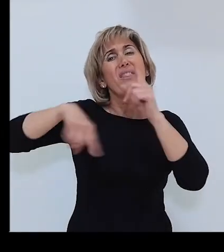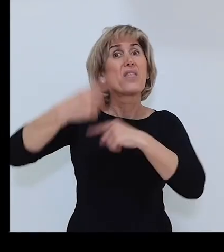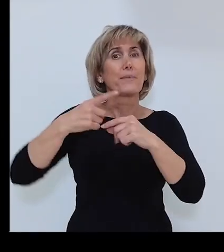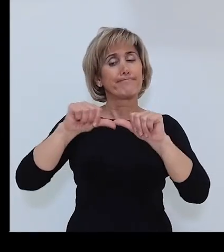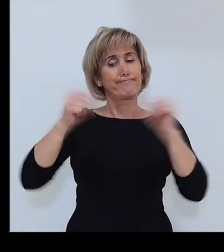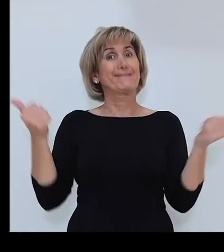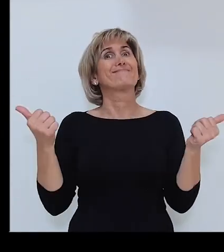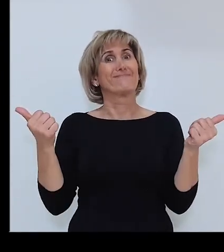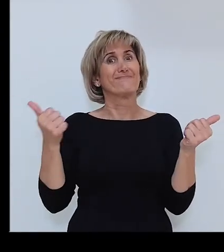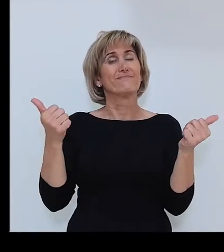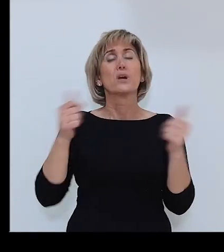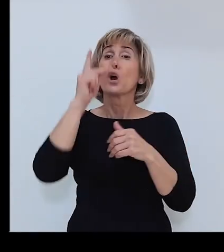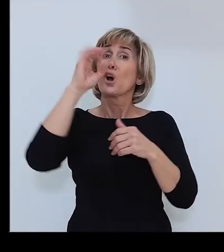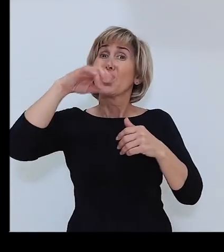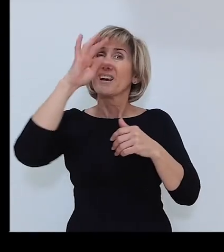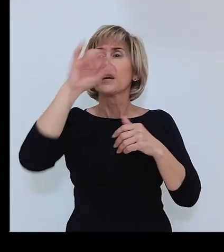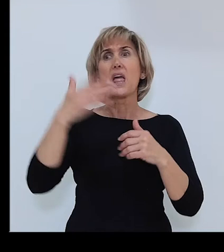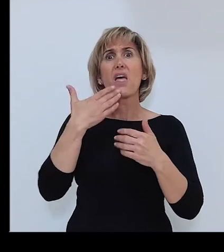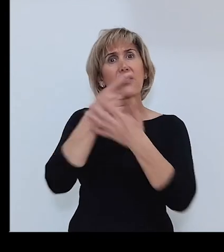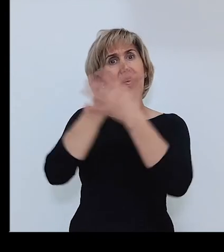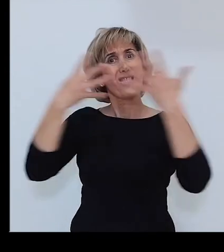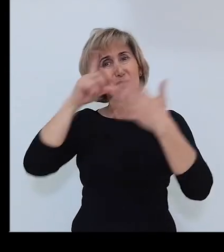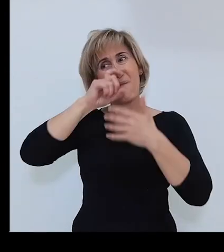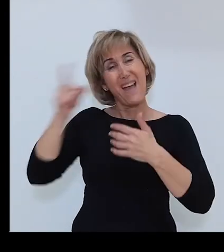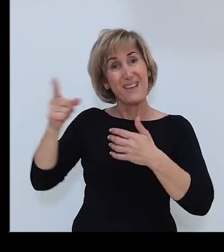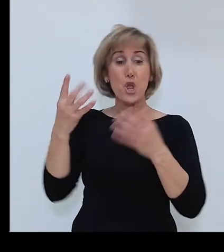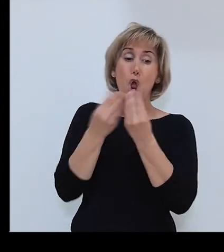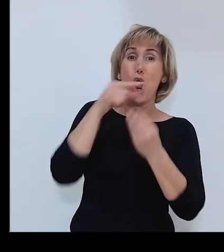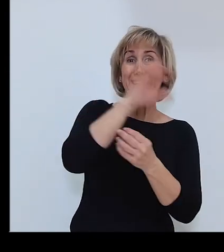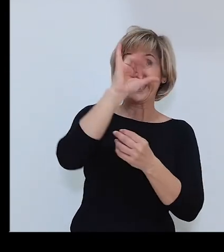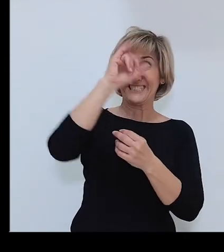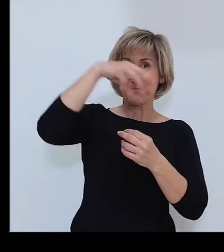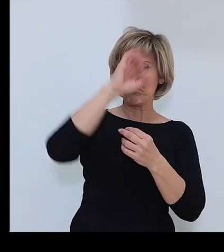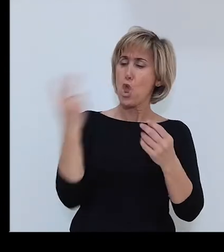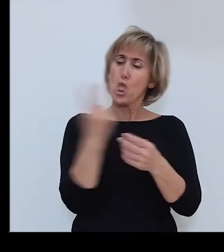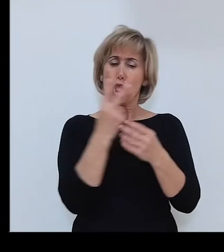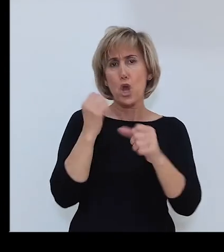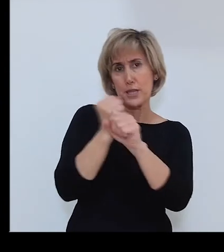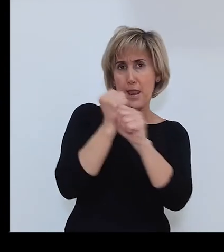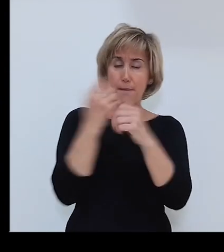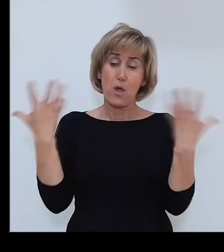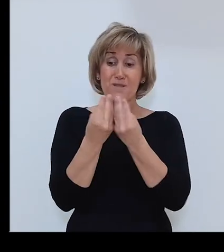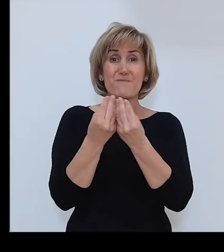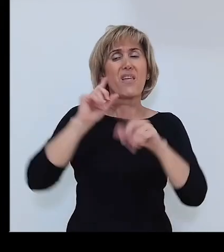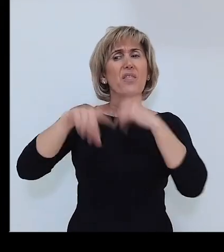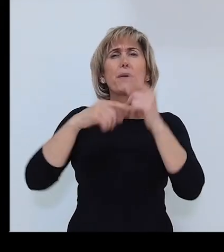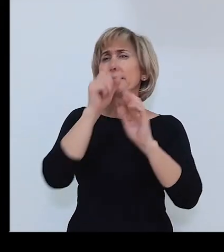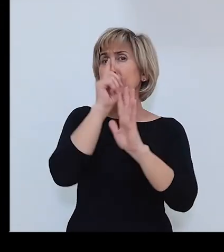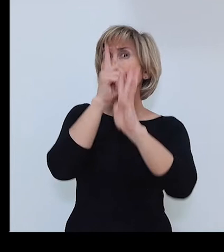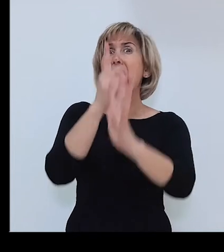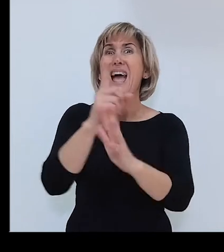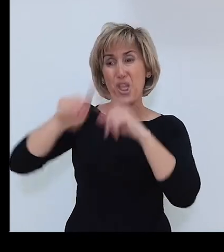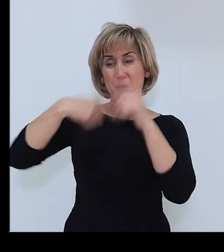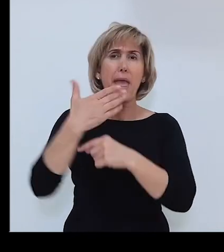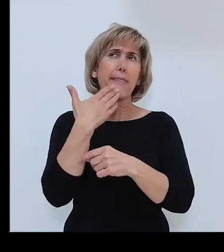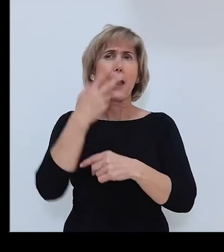ruptura, pero Comte entra a trabajar con 19 años con Saint-Simon, eso termina a los 6 años, a los